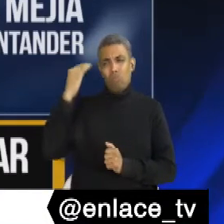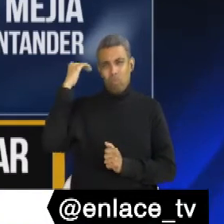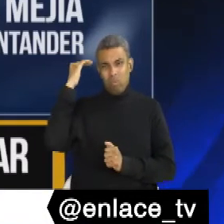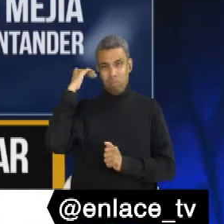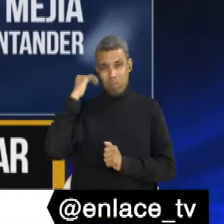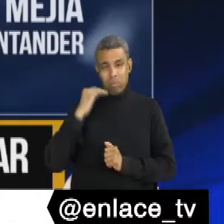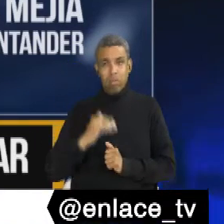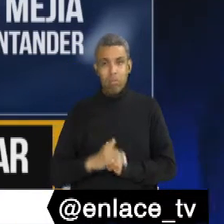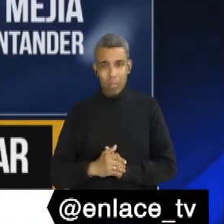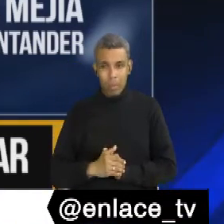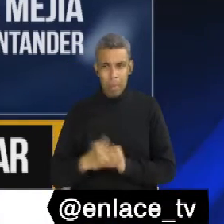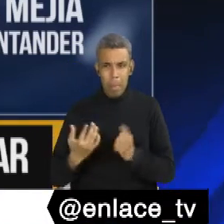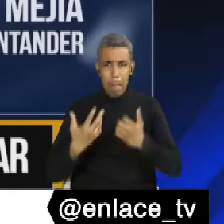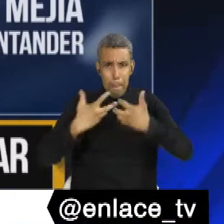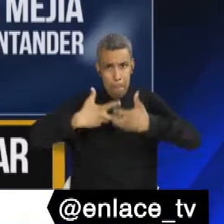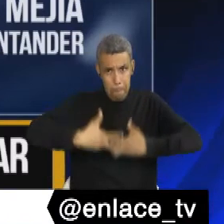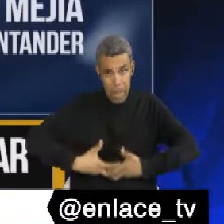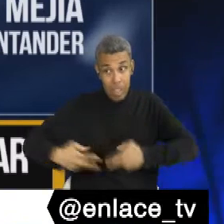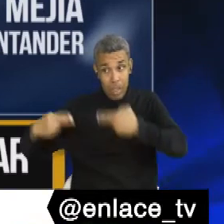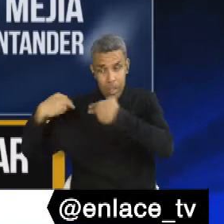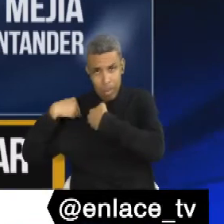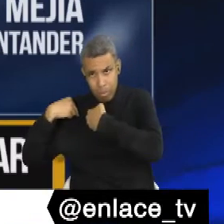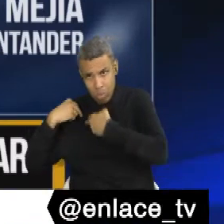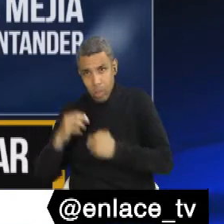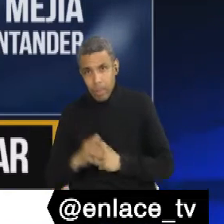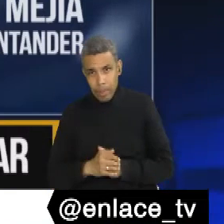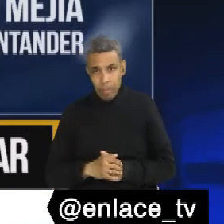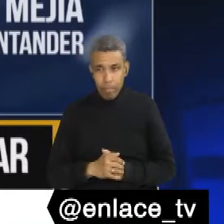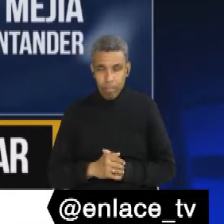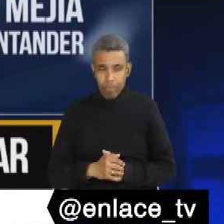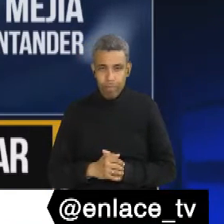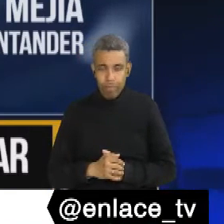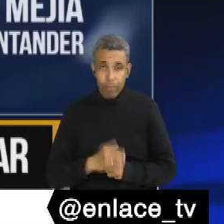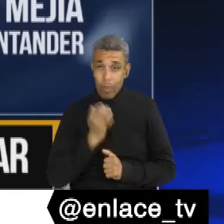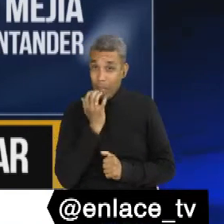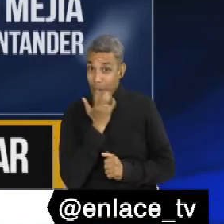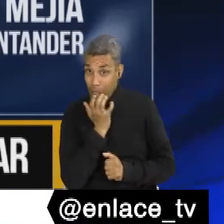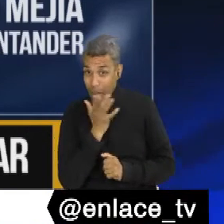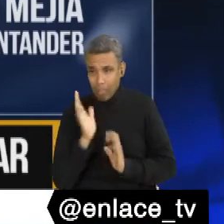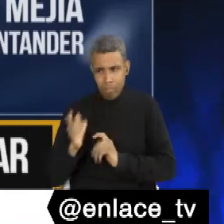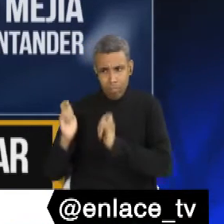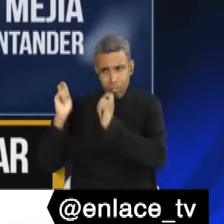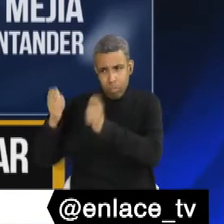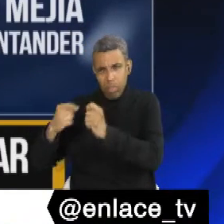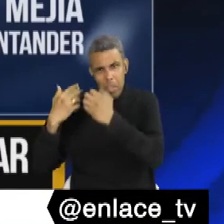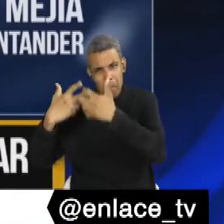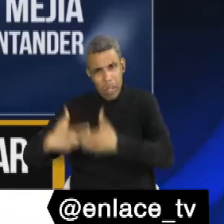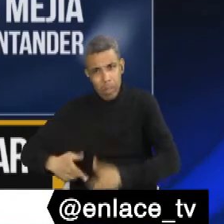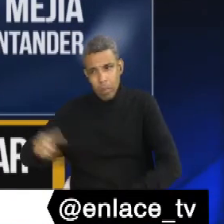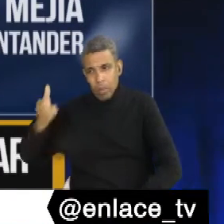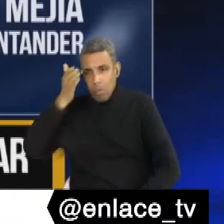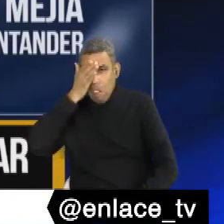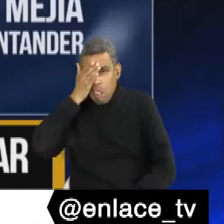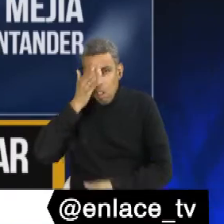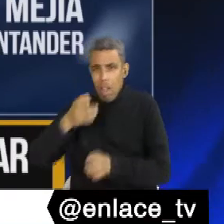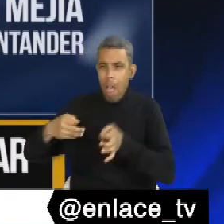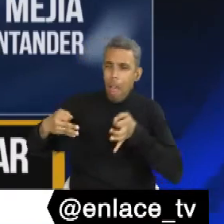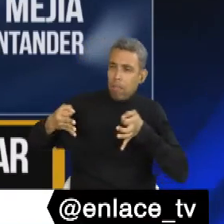por incumplimiento y que finalmente en un proceso de conciliación se hizo la cesión del